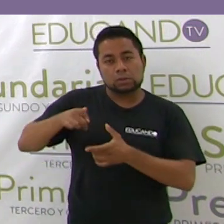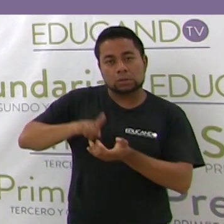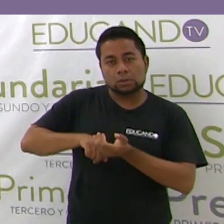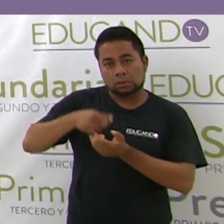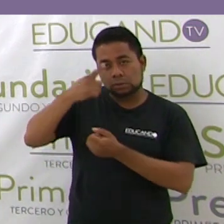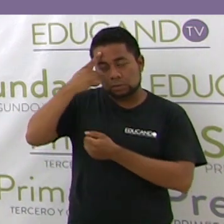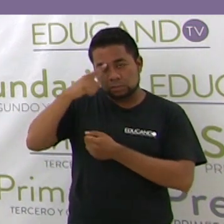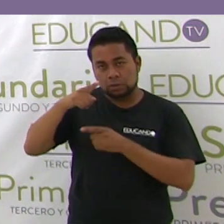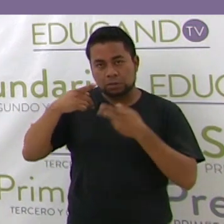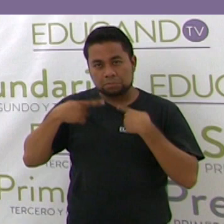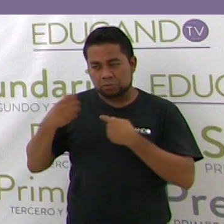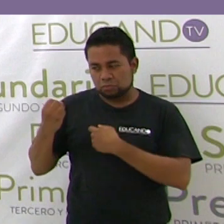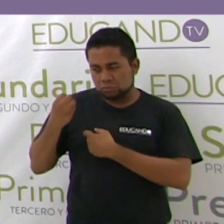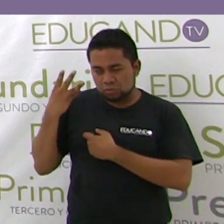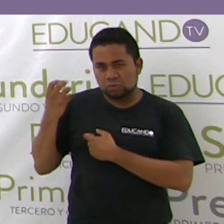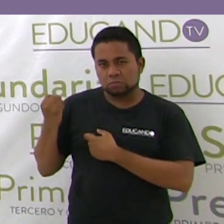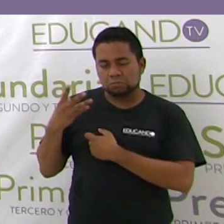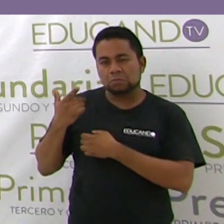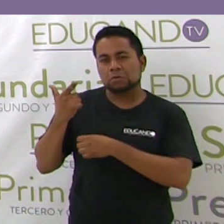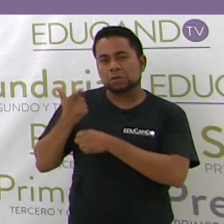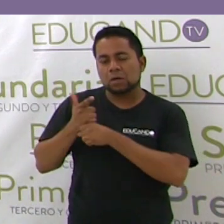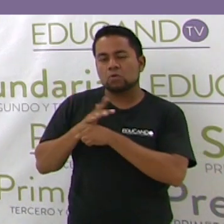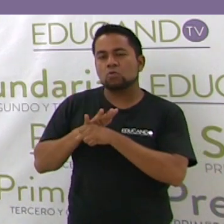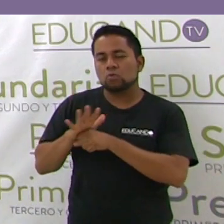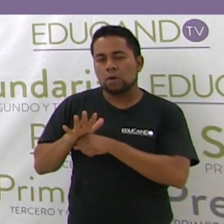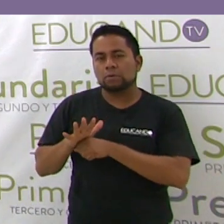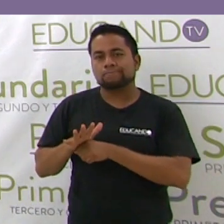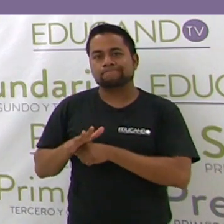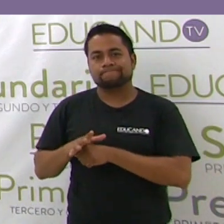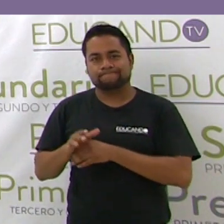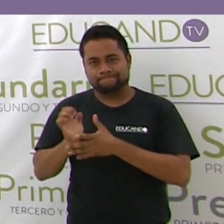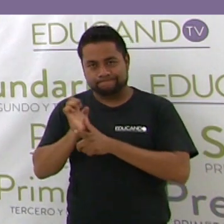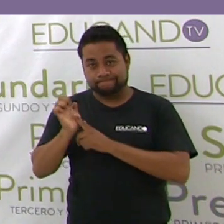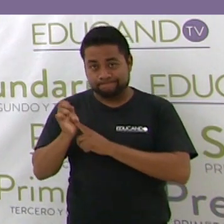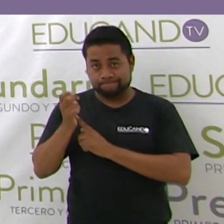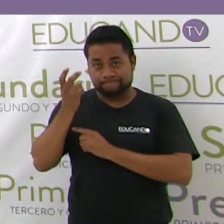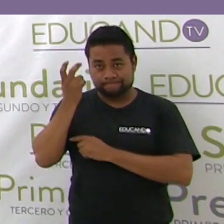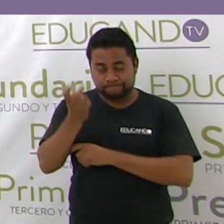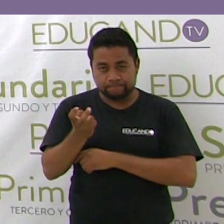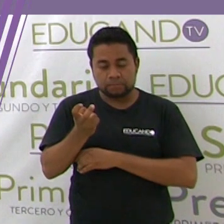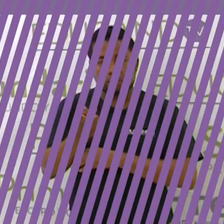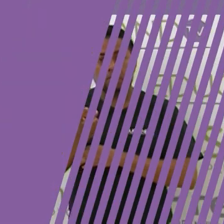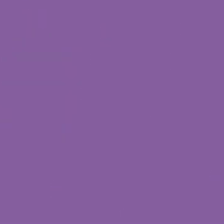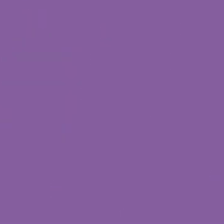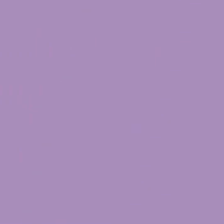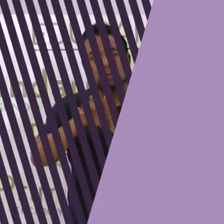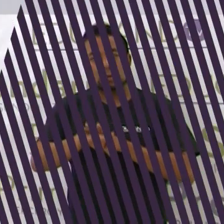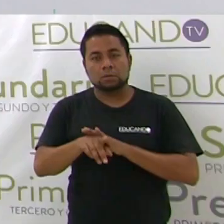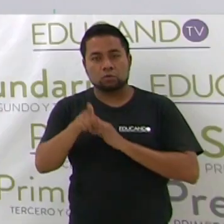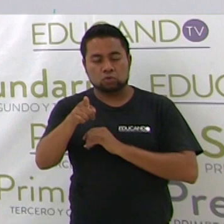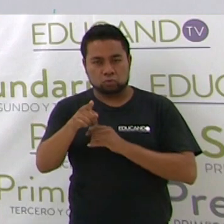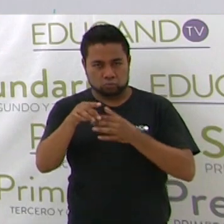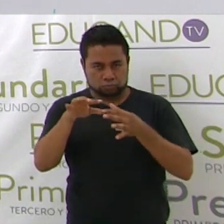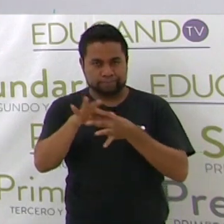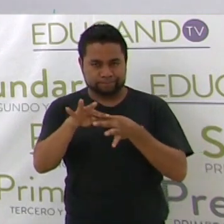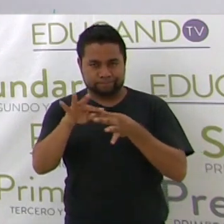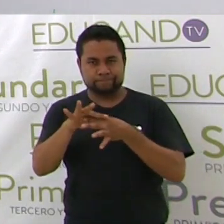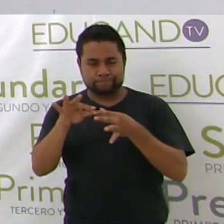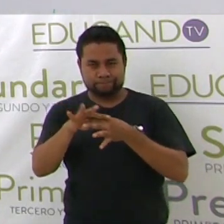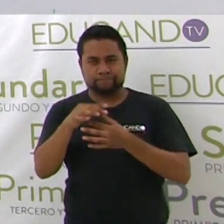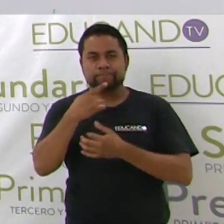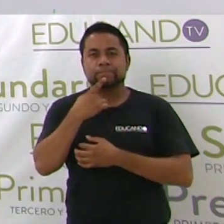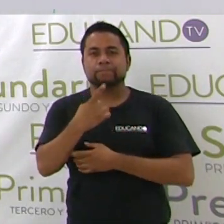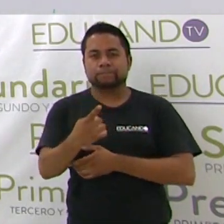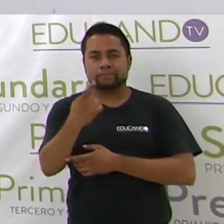del conferencista. Entonces, en esta parte, lo que nosotros podemos decir es que